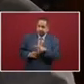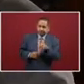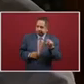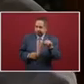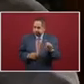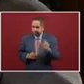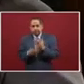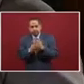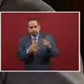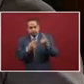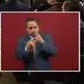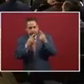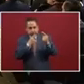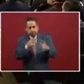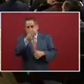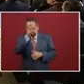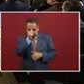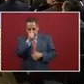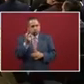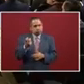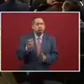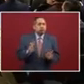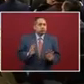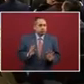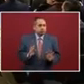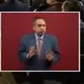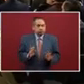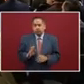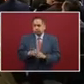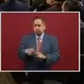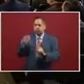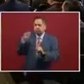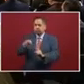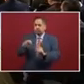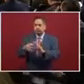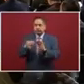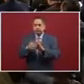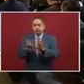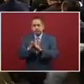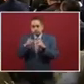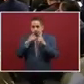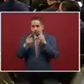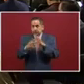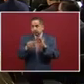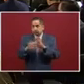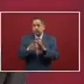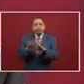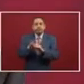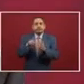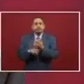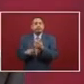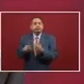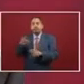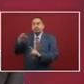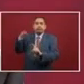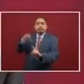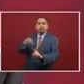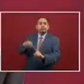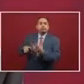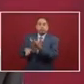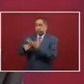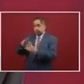el propósito de todo esto es regular el flujo migratorio